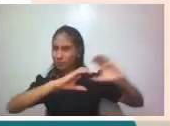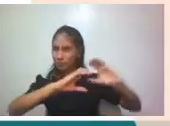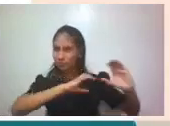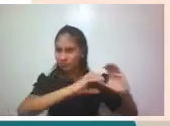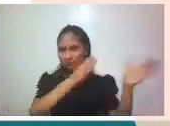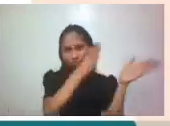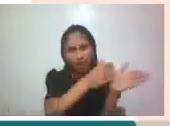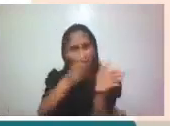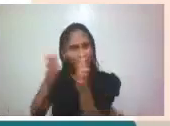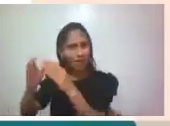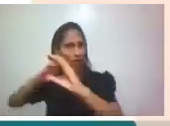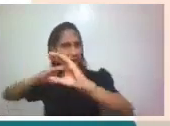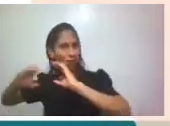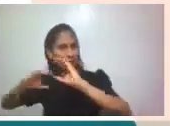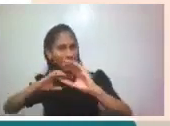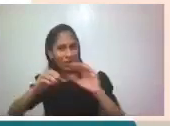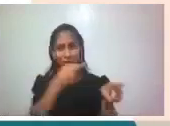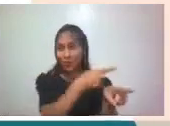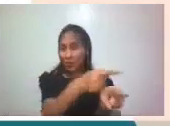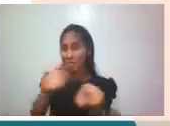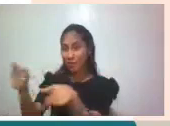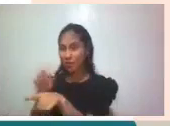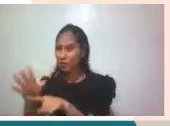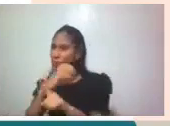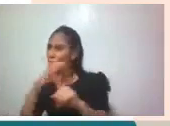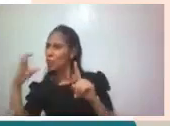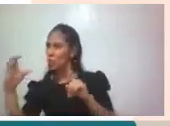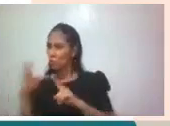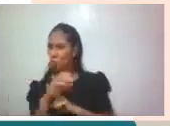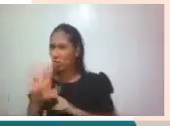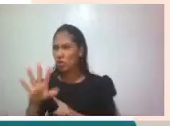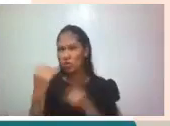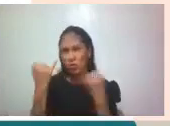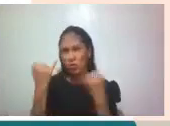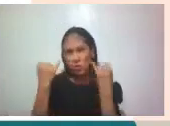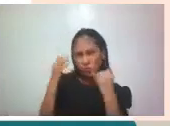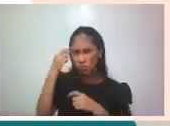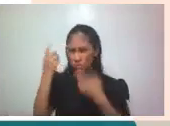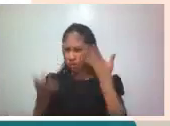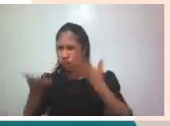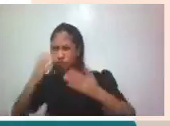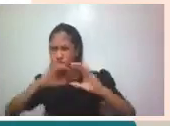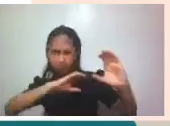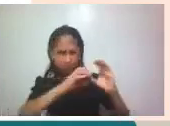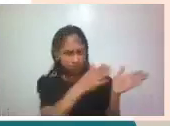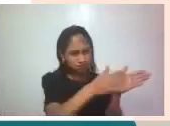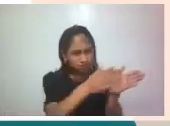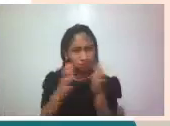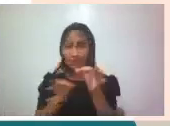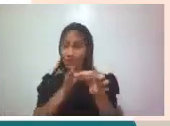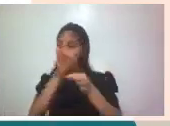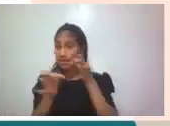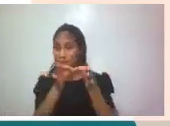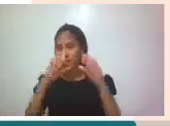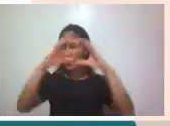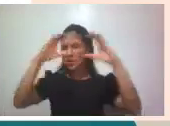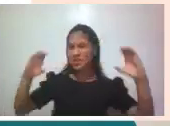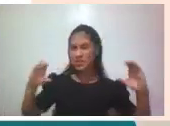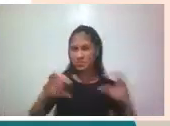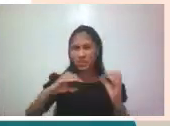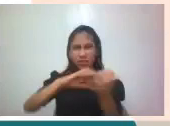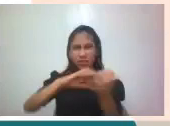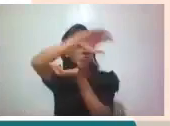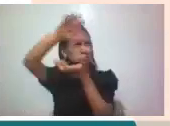dirigentes nacionales para poderles explicar de qué se trata la certificación ambiental, qué contiene un estudio de impacto